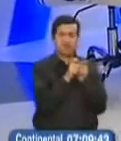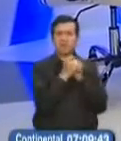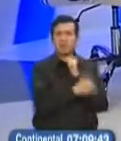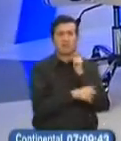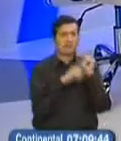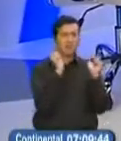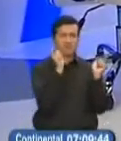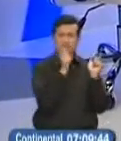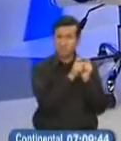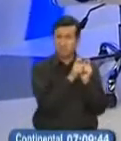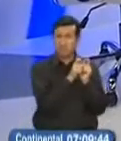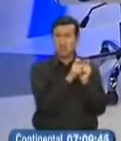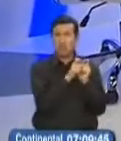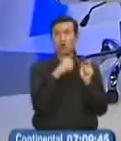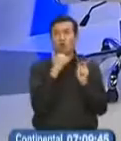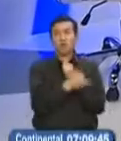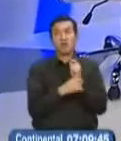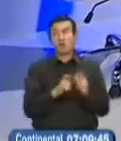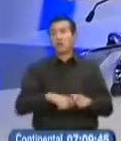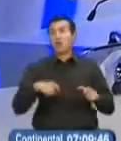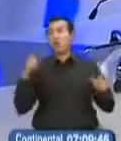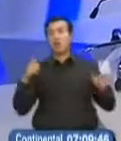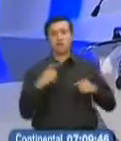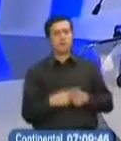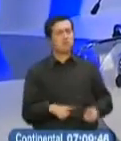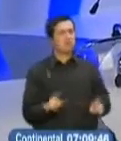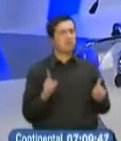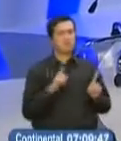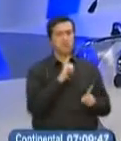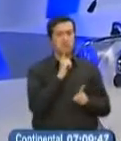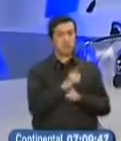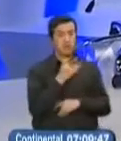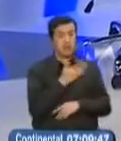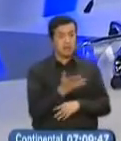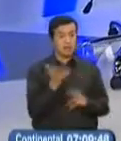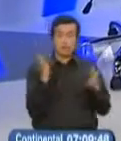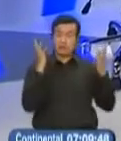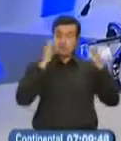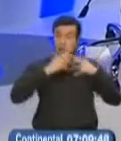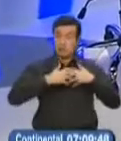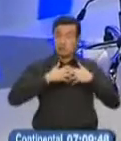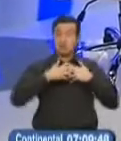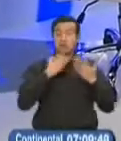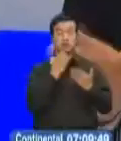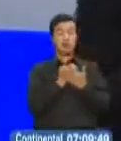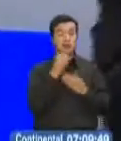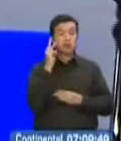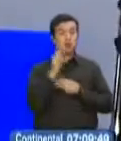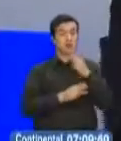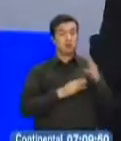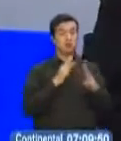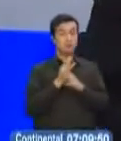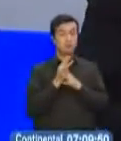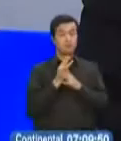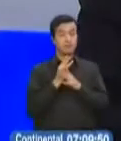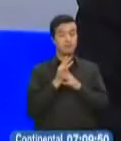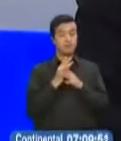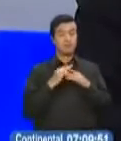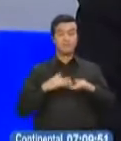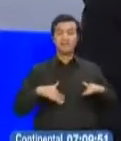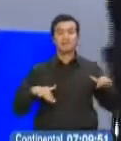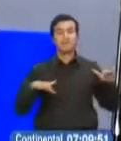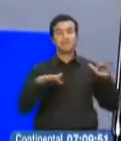ejemplos mucho más drásticos, si se quiere. Ahora, pero esta crisis económica global, cuyo impacto llega a la